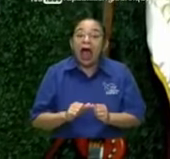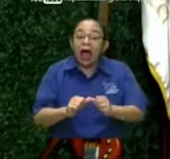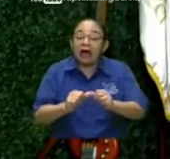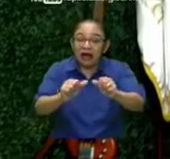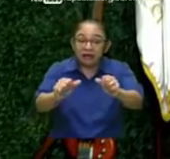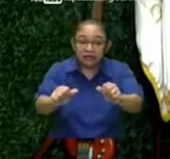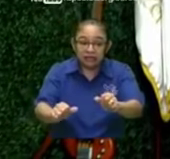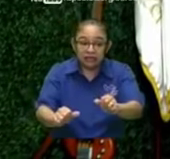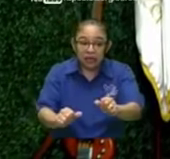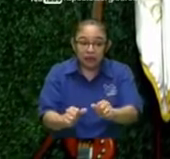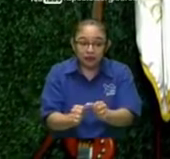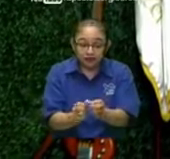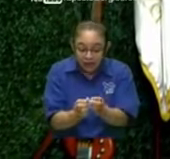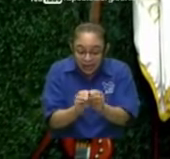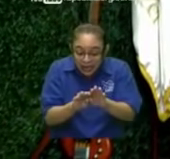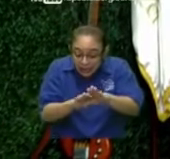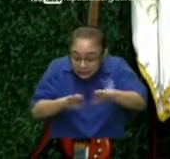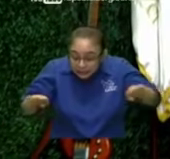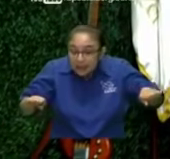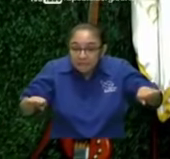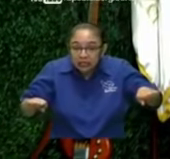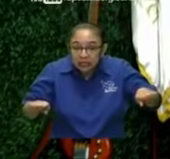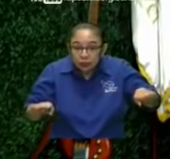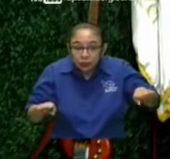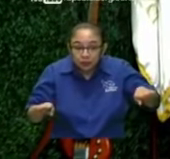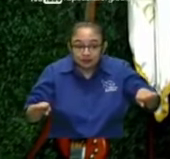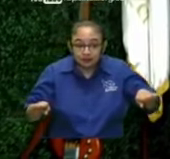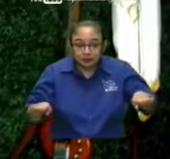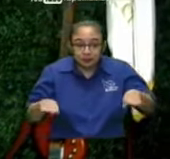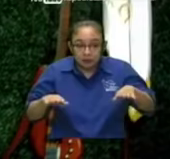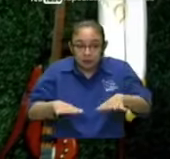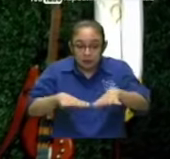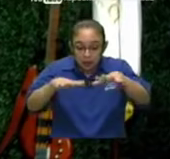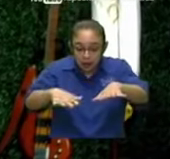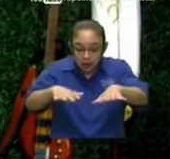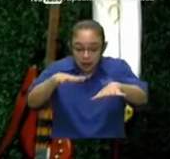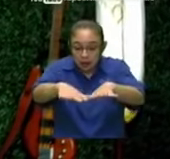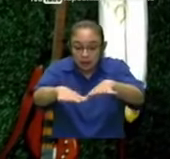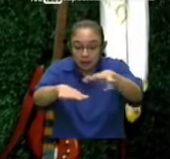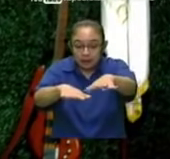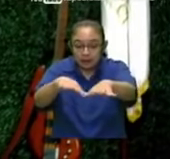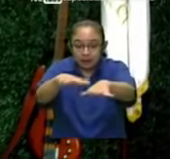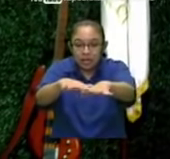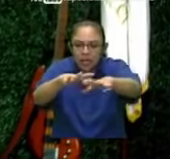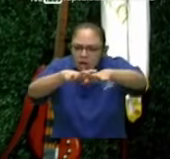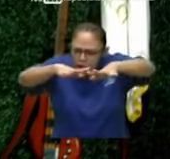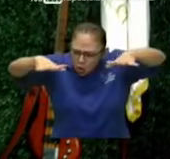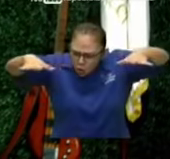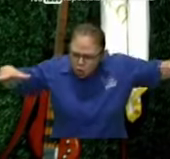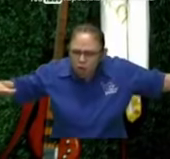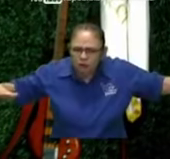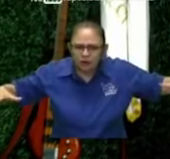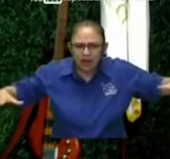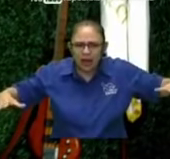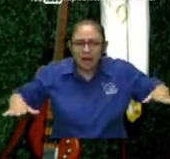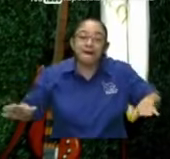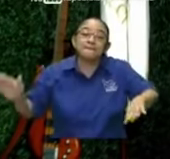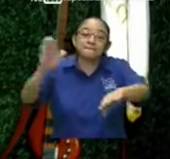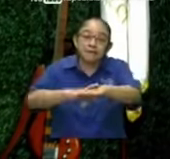se ha comido las tierras, ¿verdad? El cemento va y cubre cada vez más porción de